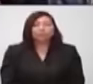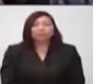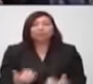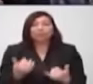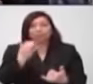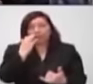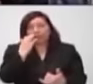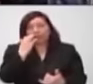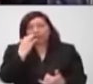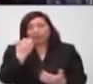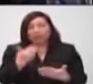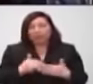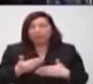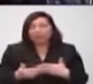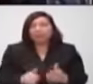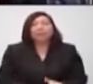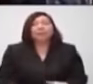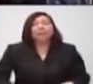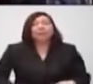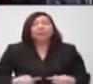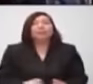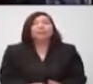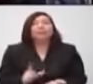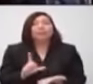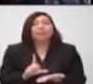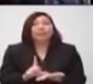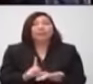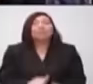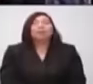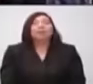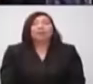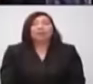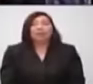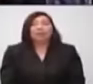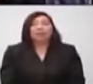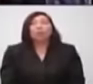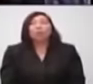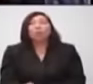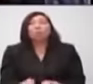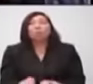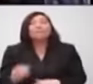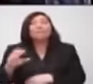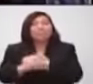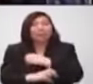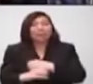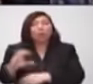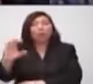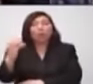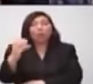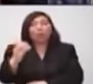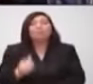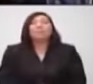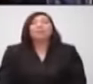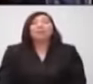Esto había adelantado el comparativo entre Lima Metropolitana y Bogotá, que es el más comparativo.